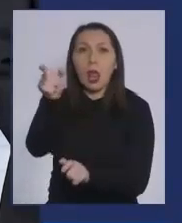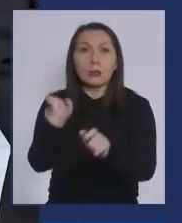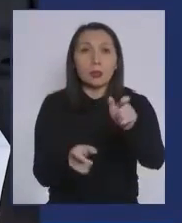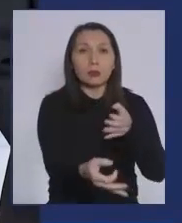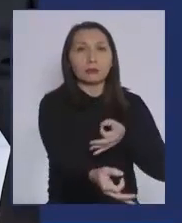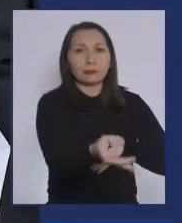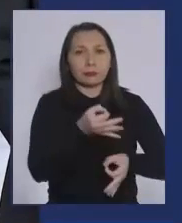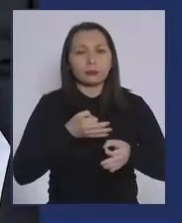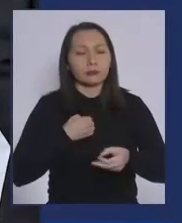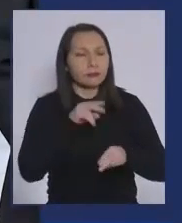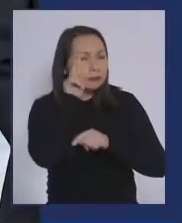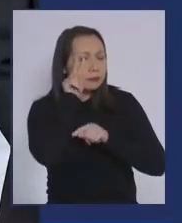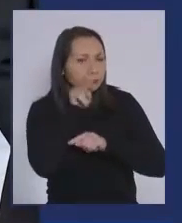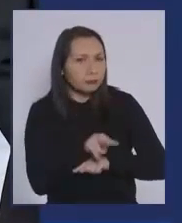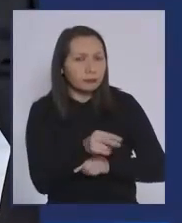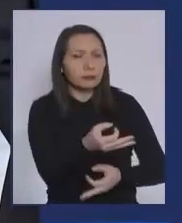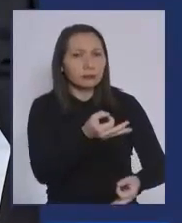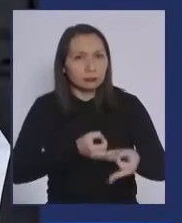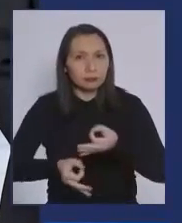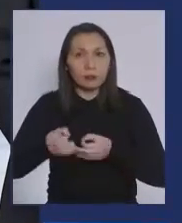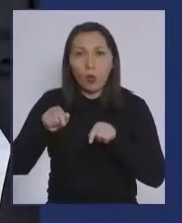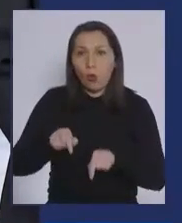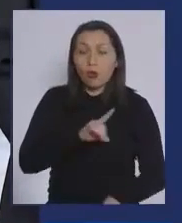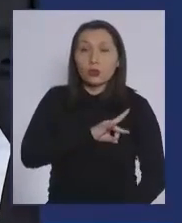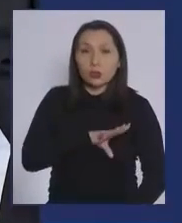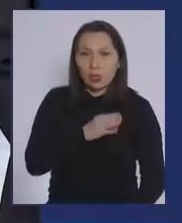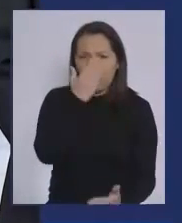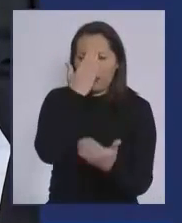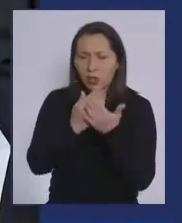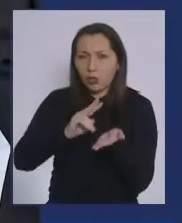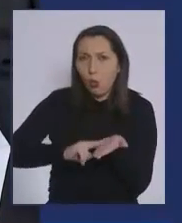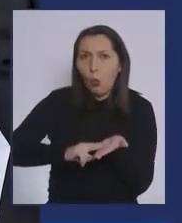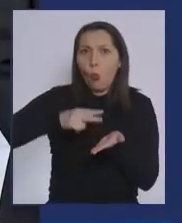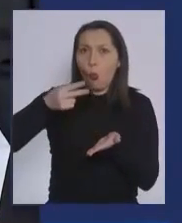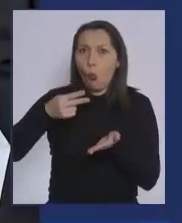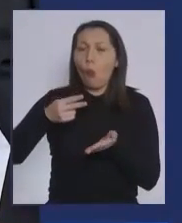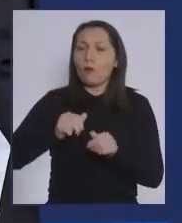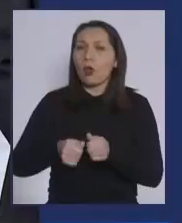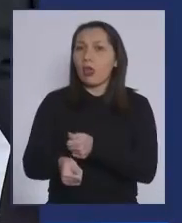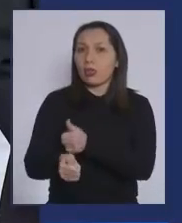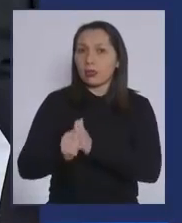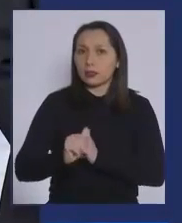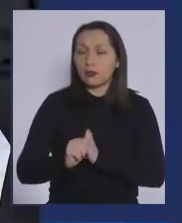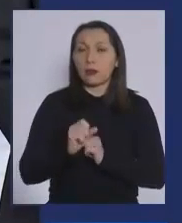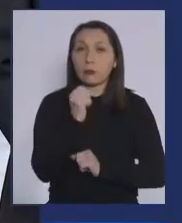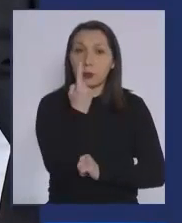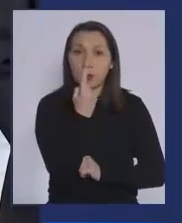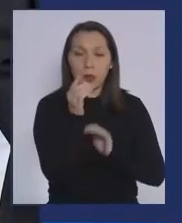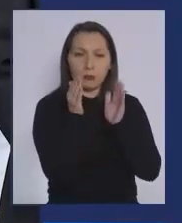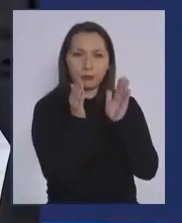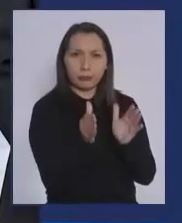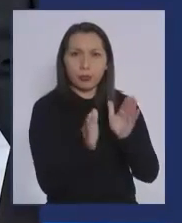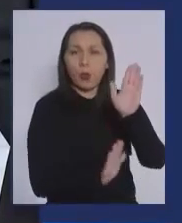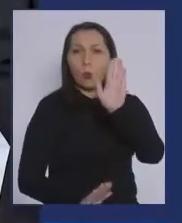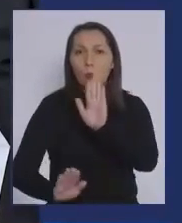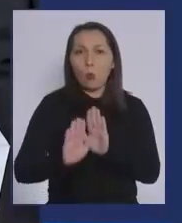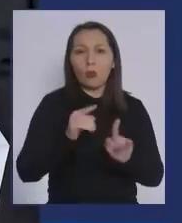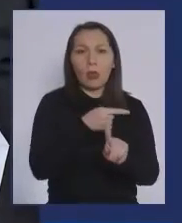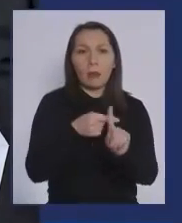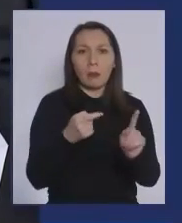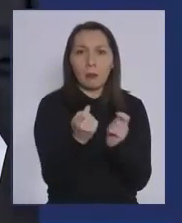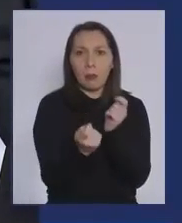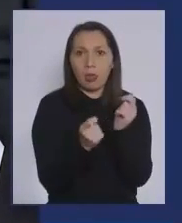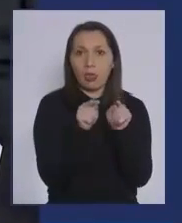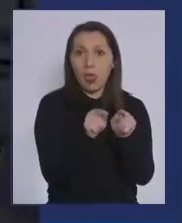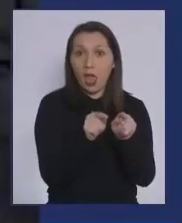gente yo en chile enfrenta un doble desafío por una parte proteger a esa clase media